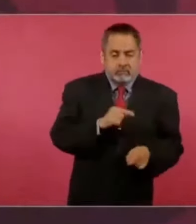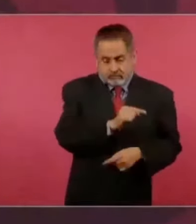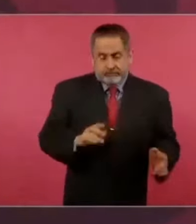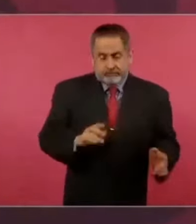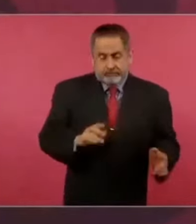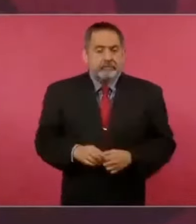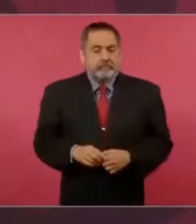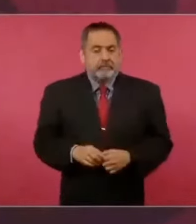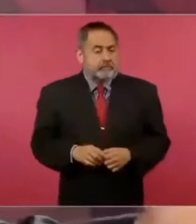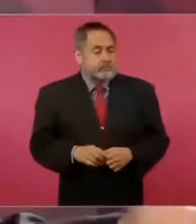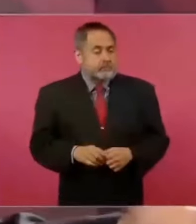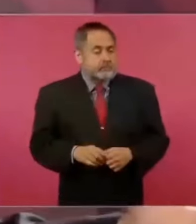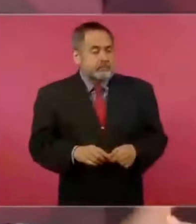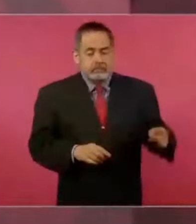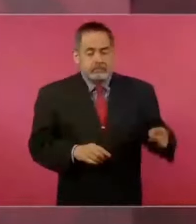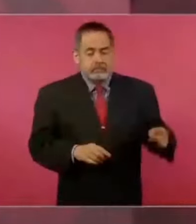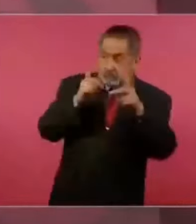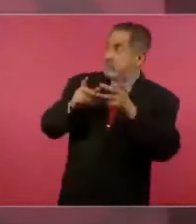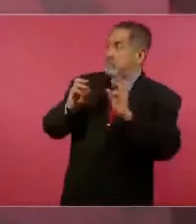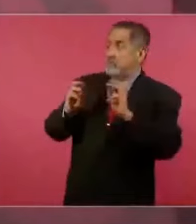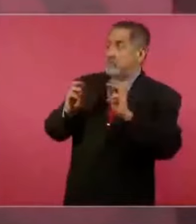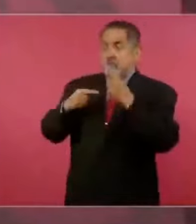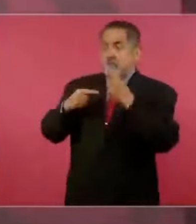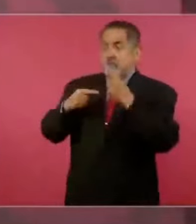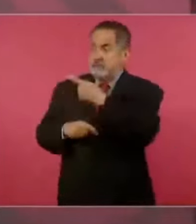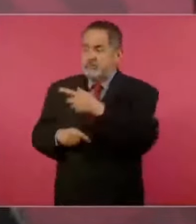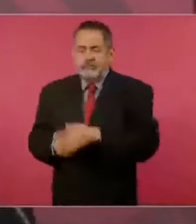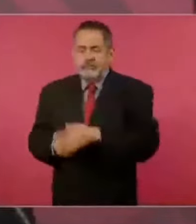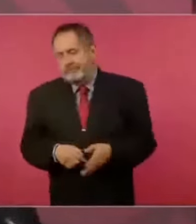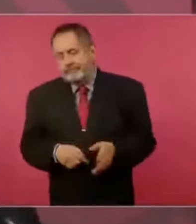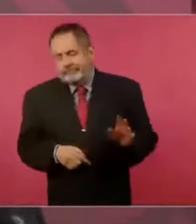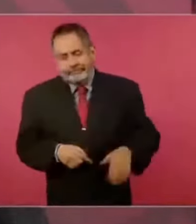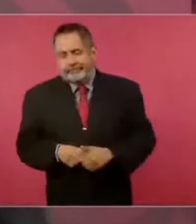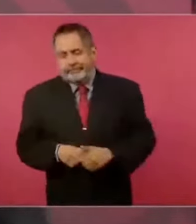se sorprenden. Es como los observadores.